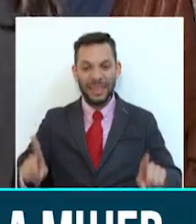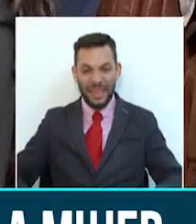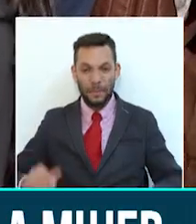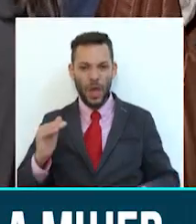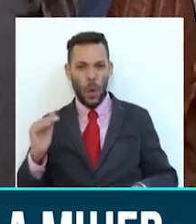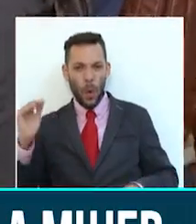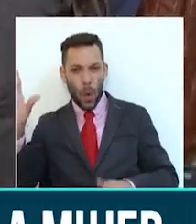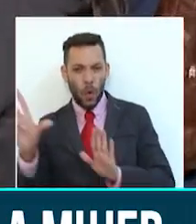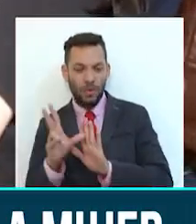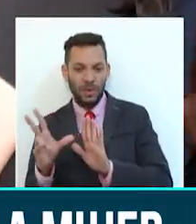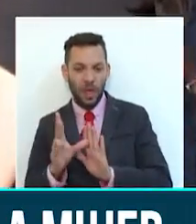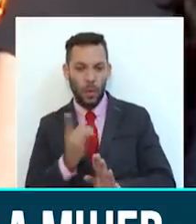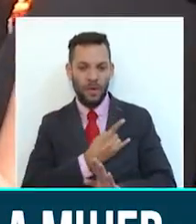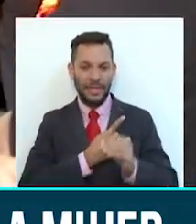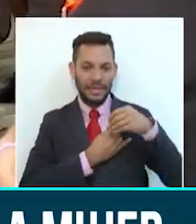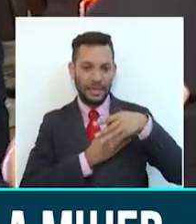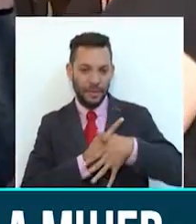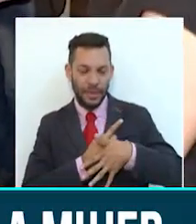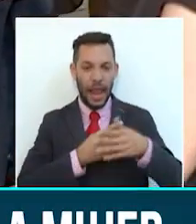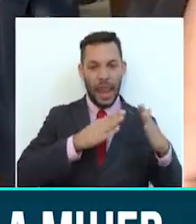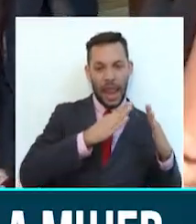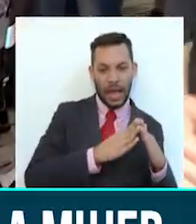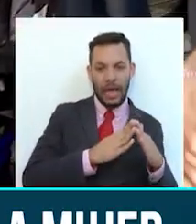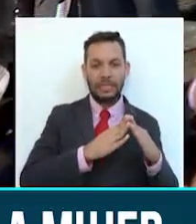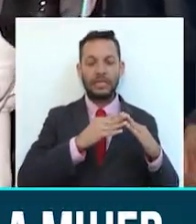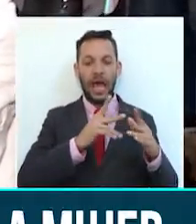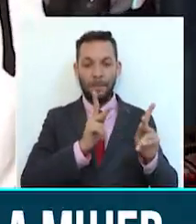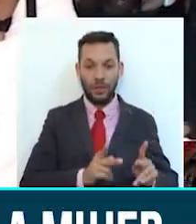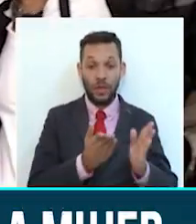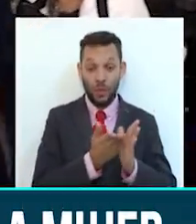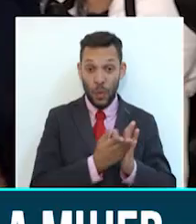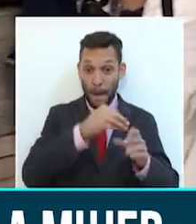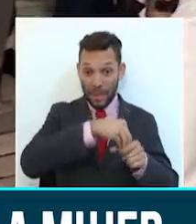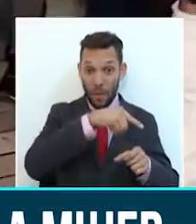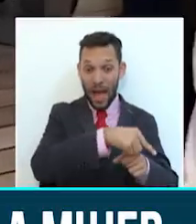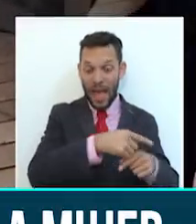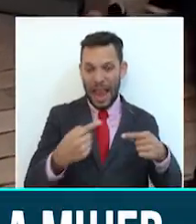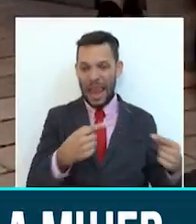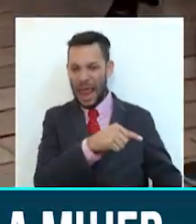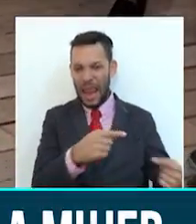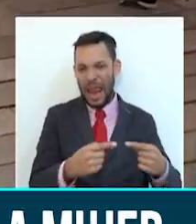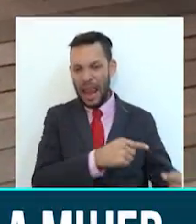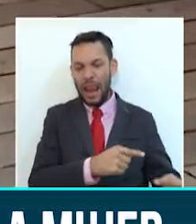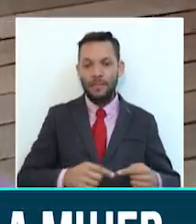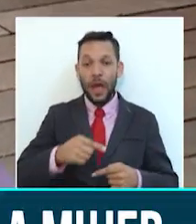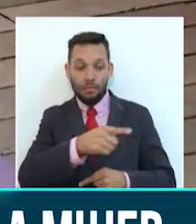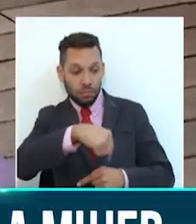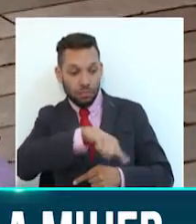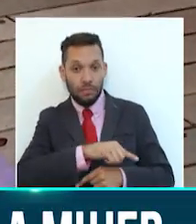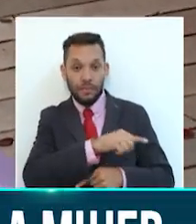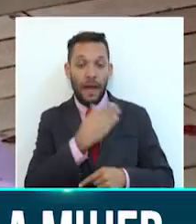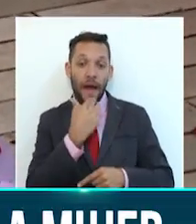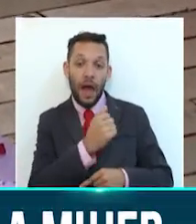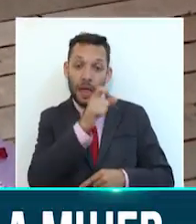de Caldas, una vivienda de estudiantes, en fin, sitios donde generalmente se espera que las personas, las